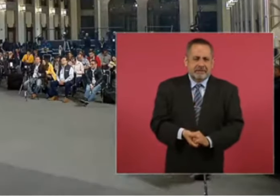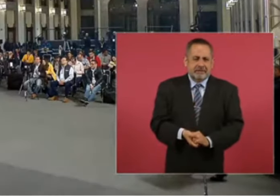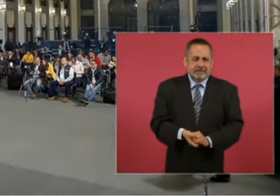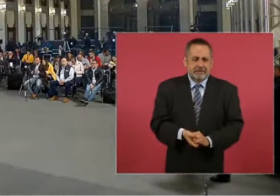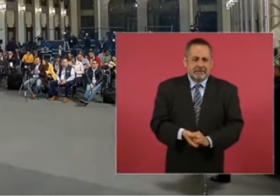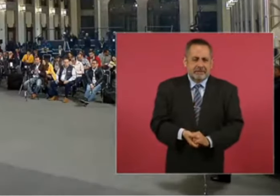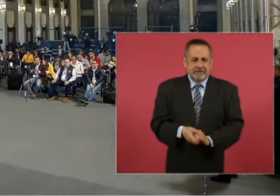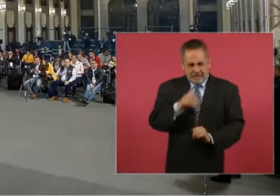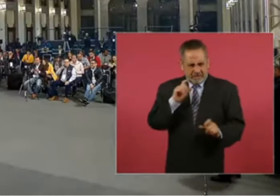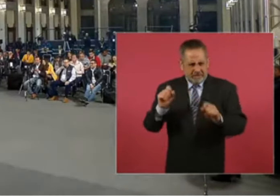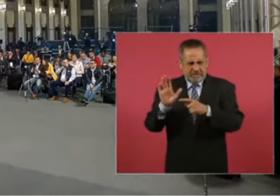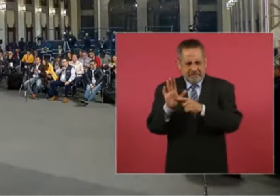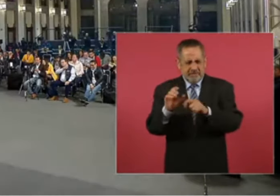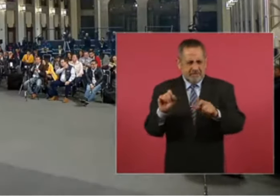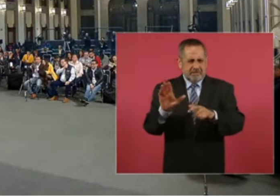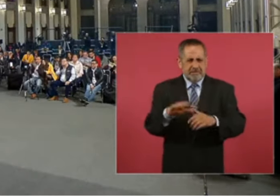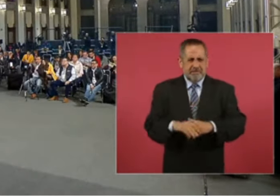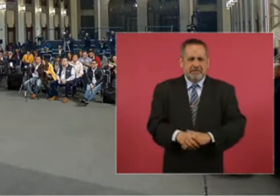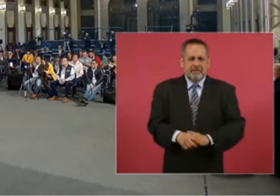A ver, ponla.